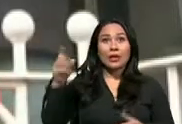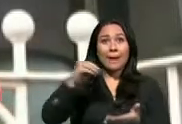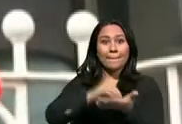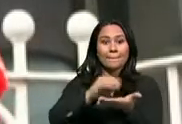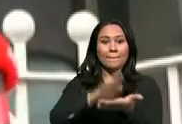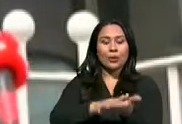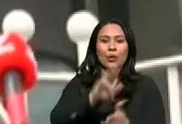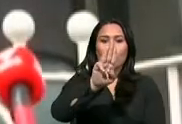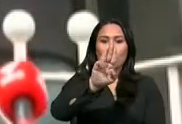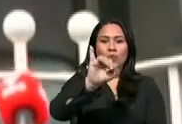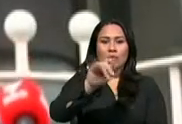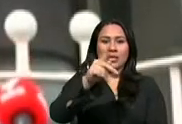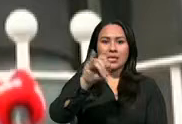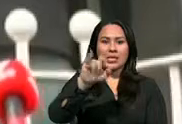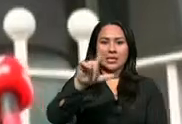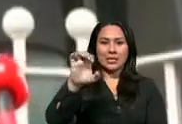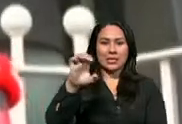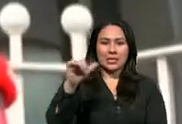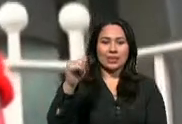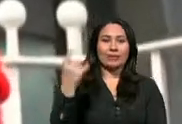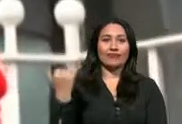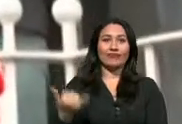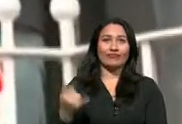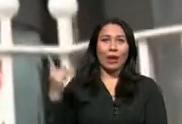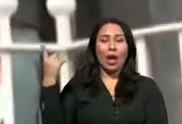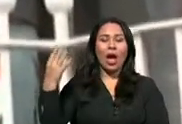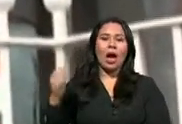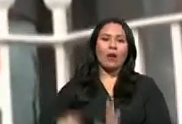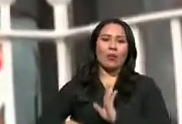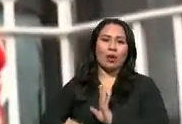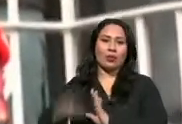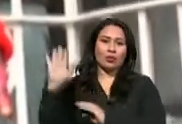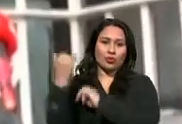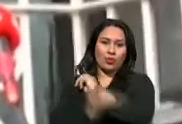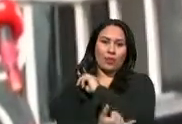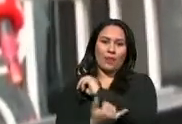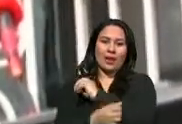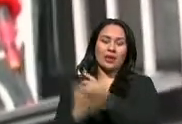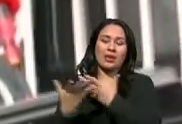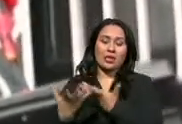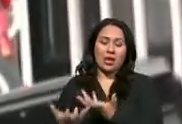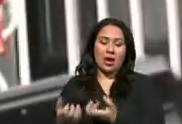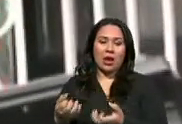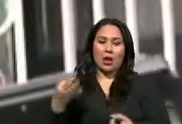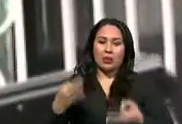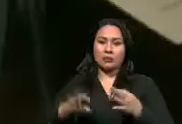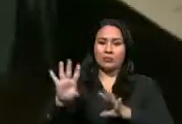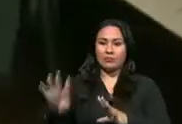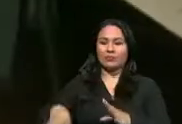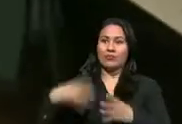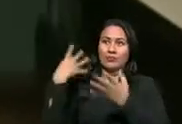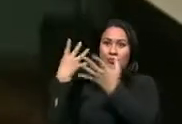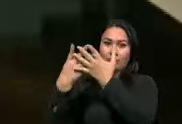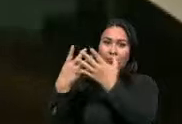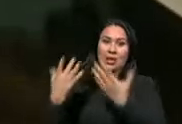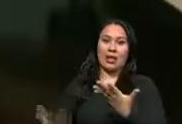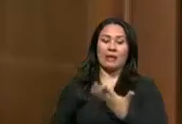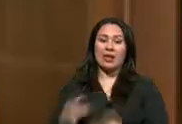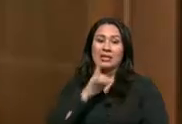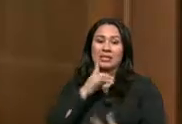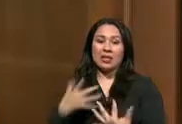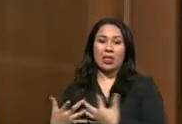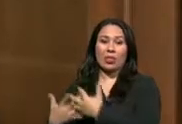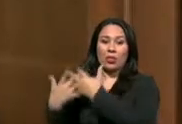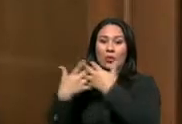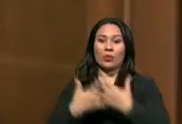WikiLeaks, es solicitado por la justicia británica. Teme ser extraditado a Estados Unidos por revelar secretos de Estado. El